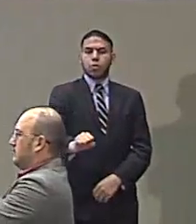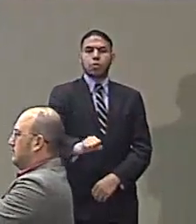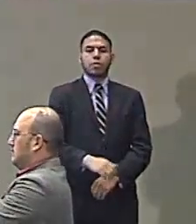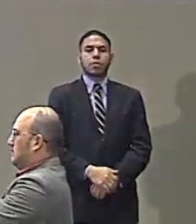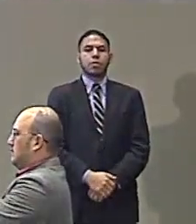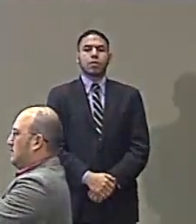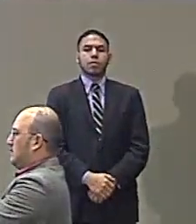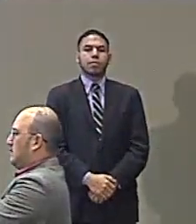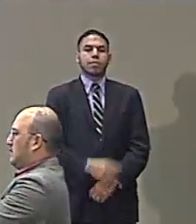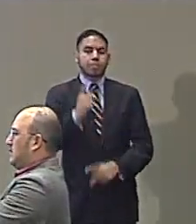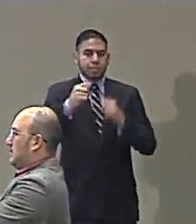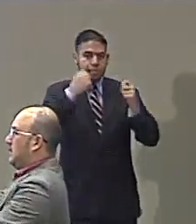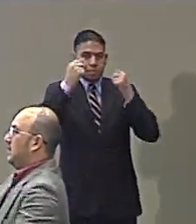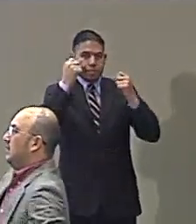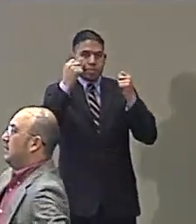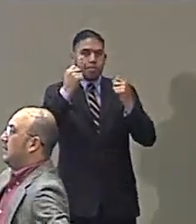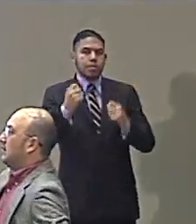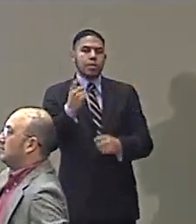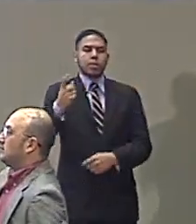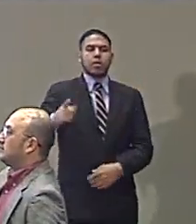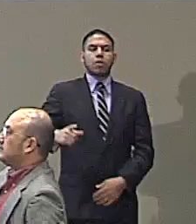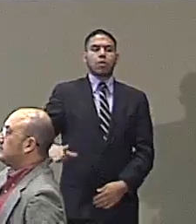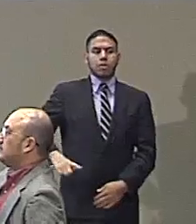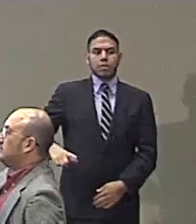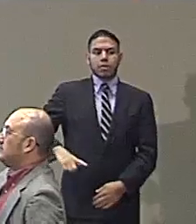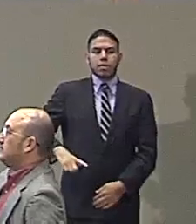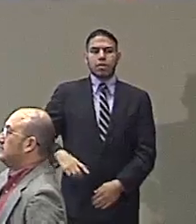de la conferencia nacional de gobernadores